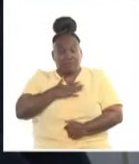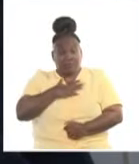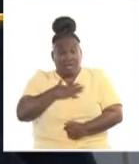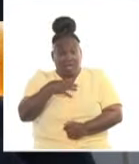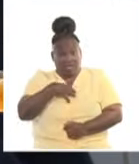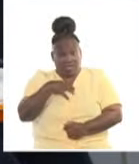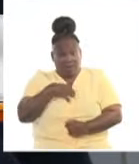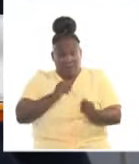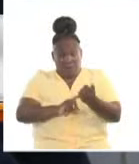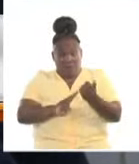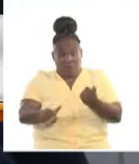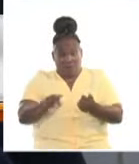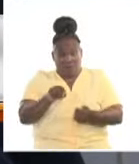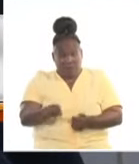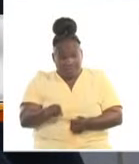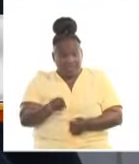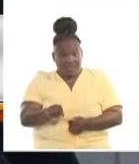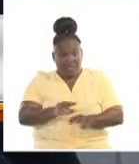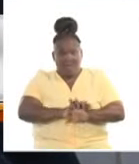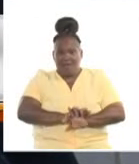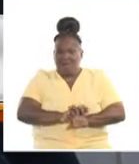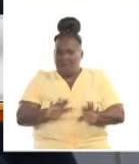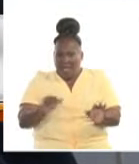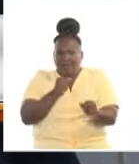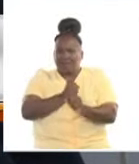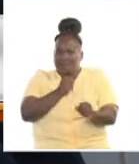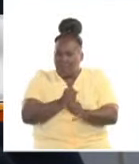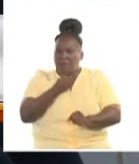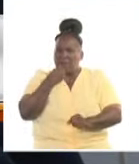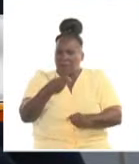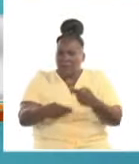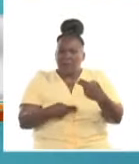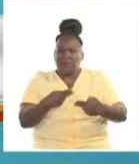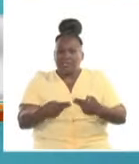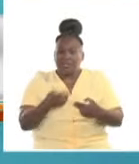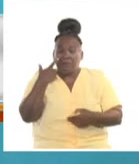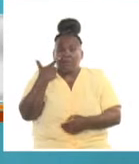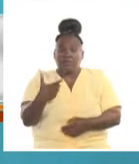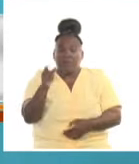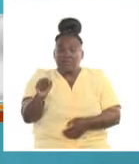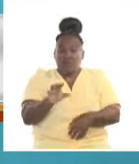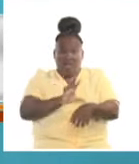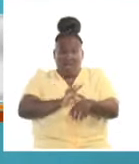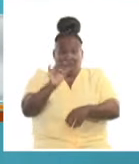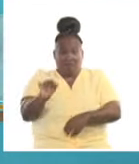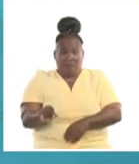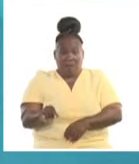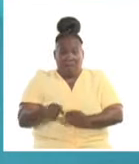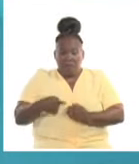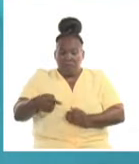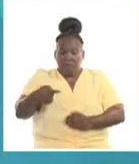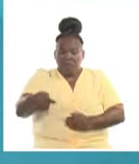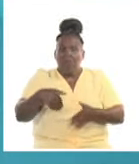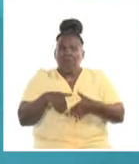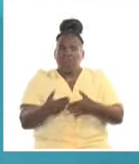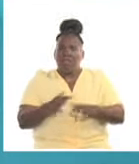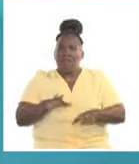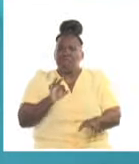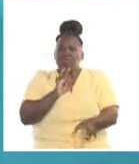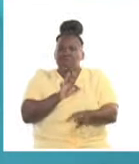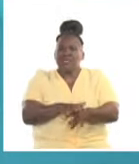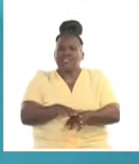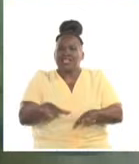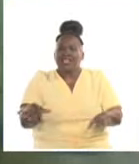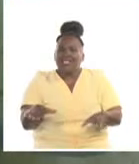nuestra provincia desempeñar esa labor que es muy importante para todos los enfermos. En los próximos días se prevé la puesta en marcha del